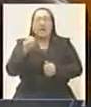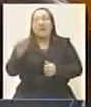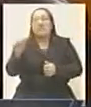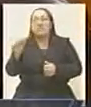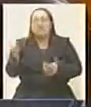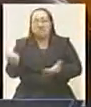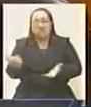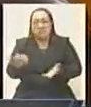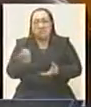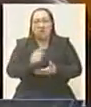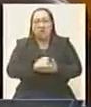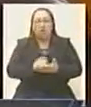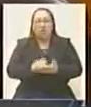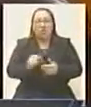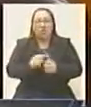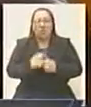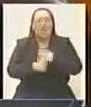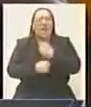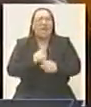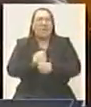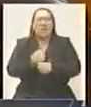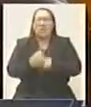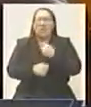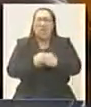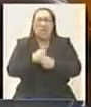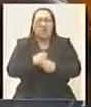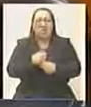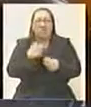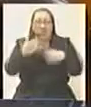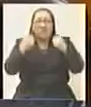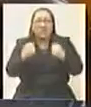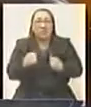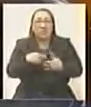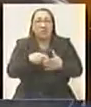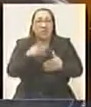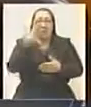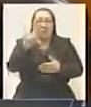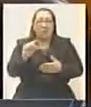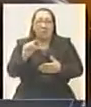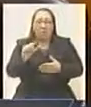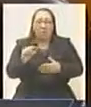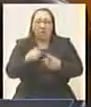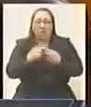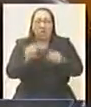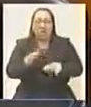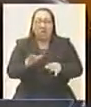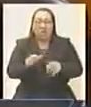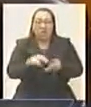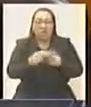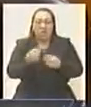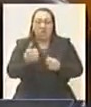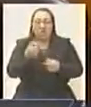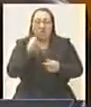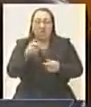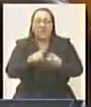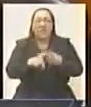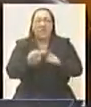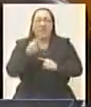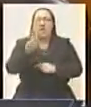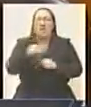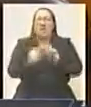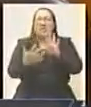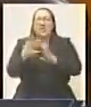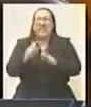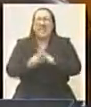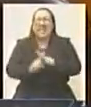CAS. Trabajadores con años de servicio nombrados. Y como bien lo han dicho, desde el